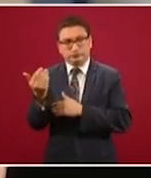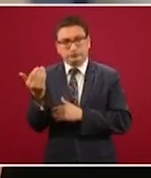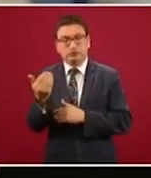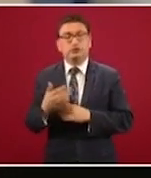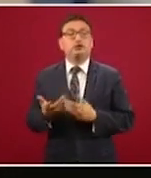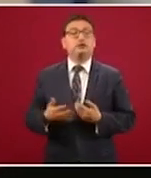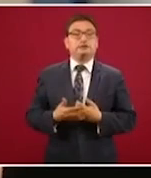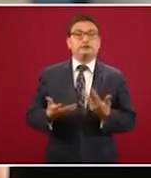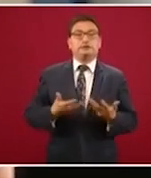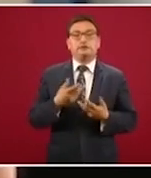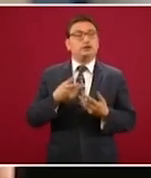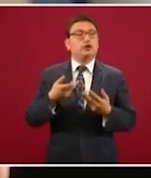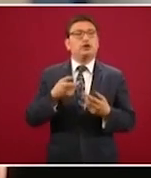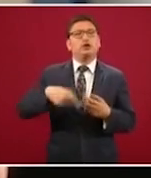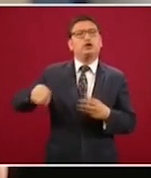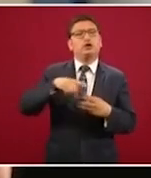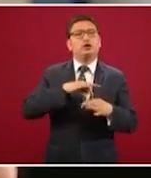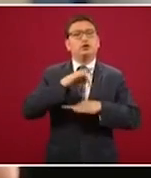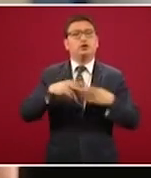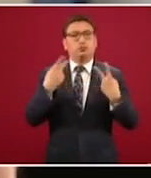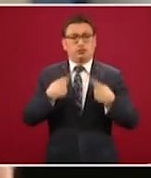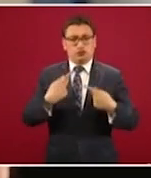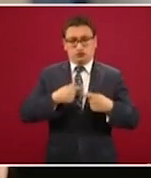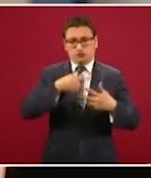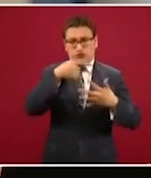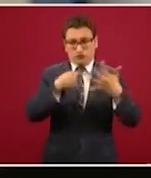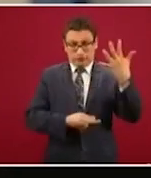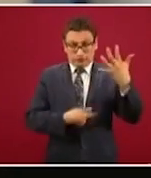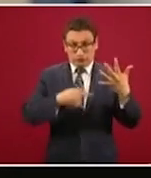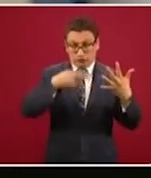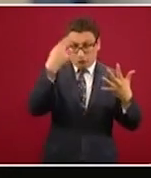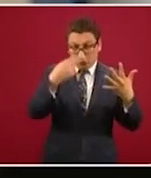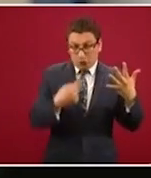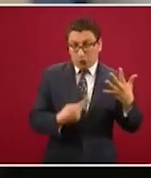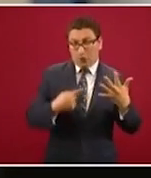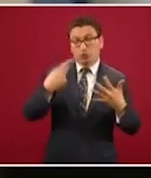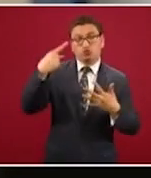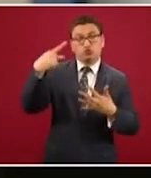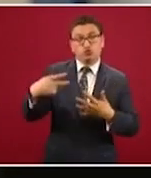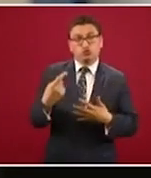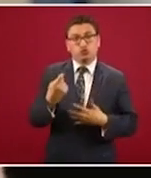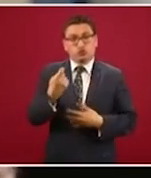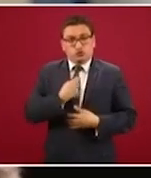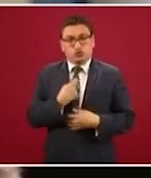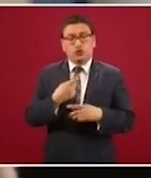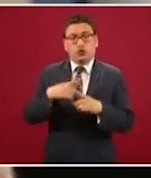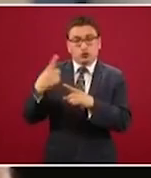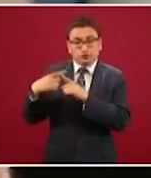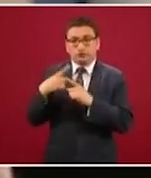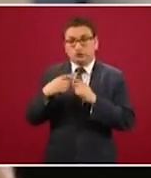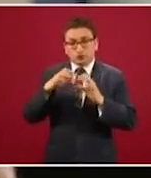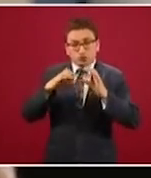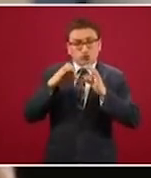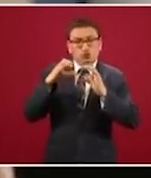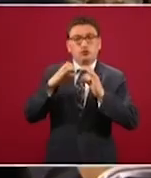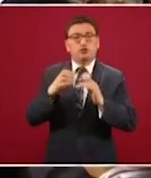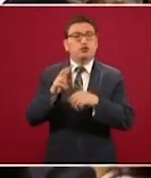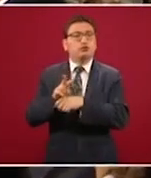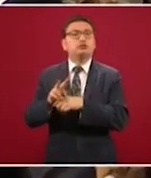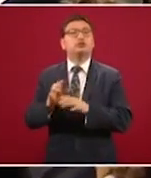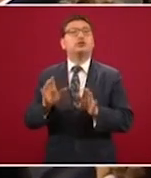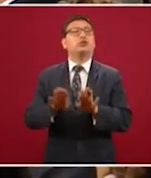tomarán para resguardar la identidad y, por lo tanto, la seguridad de los beneficiarios? Y si me permite una segunda pregunta. Sí, vamos